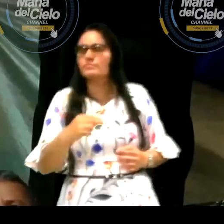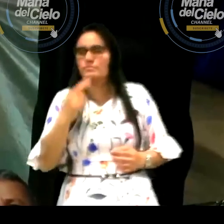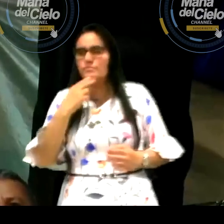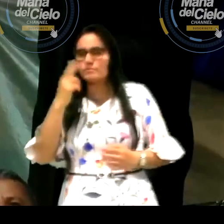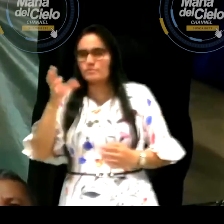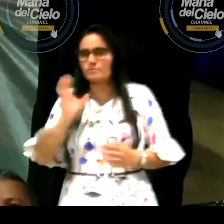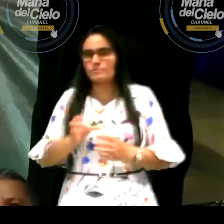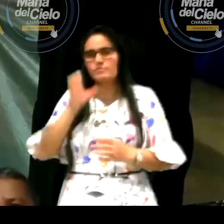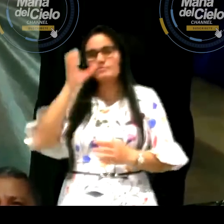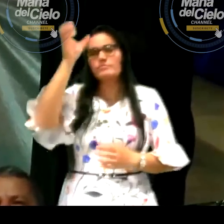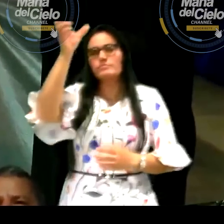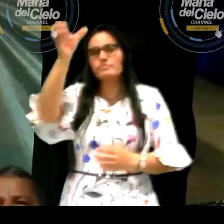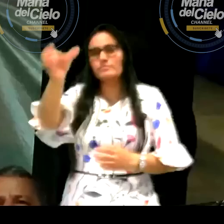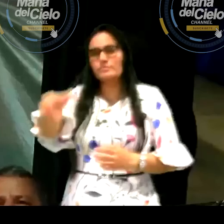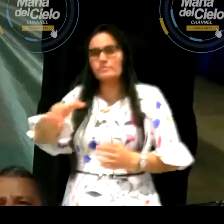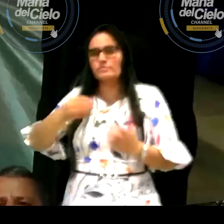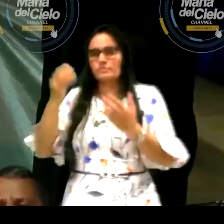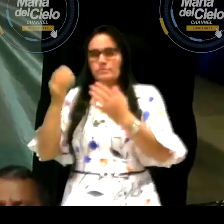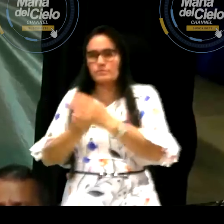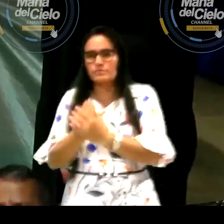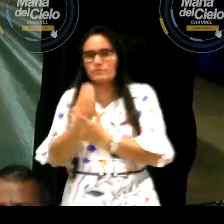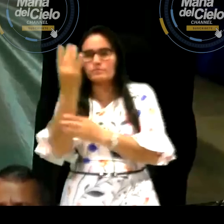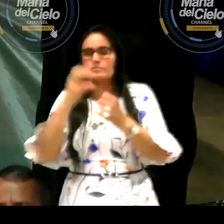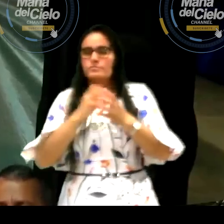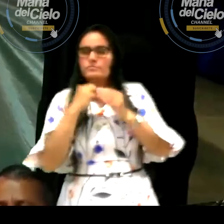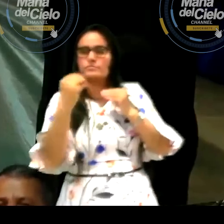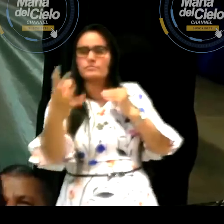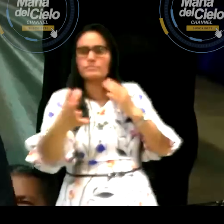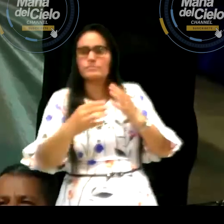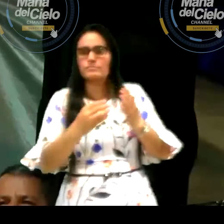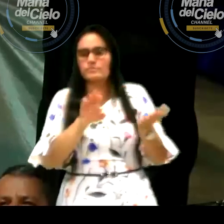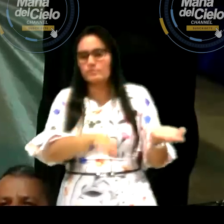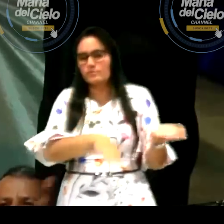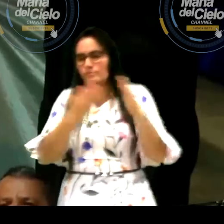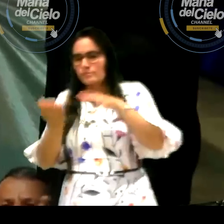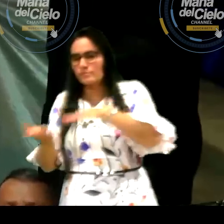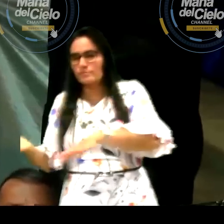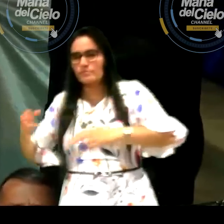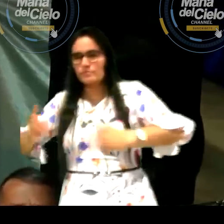y la vida, y el que cree en Él, aunque esté muerto, vivirá.